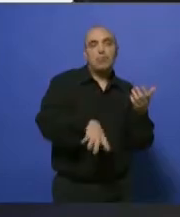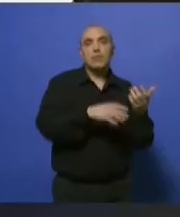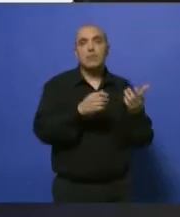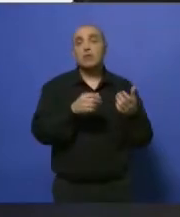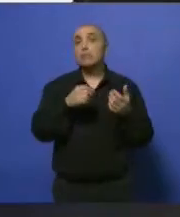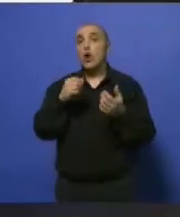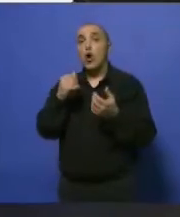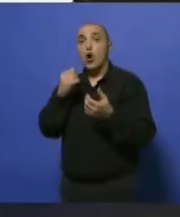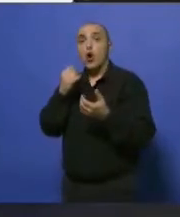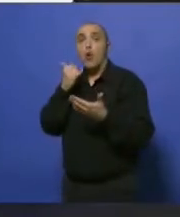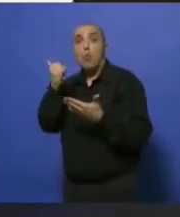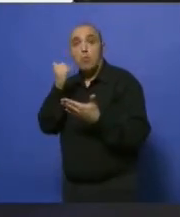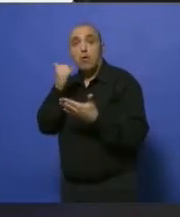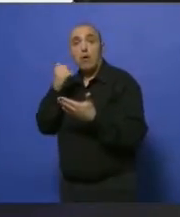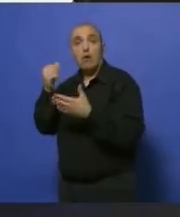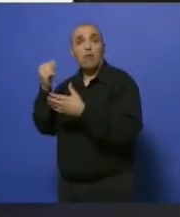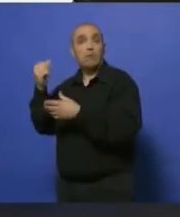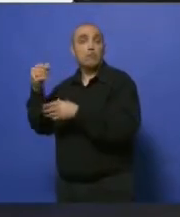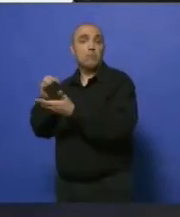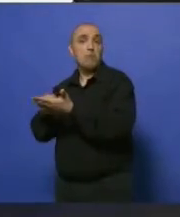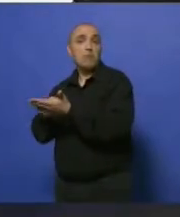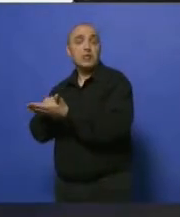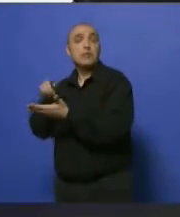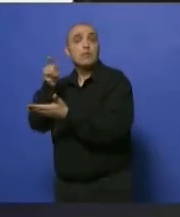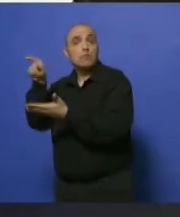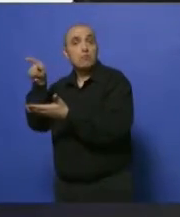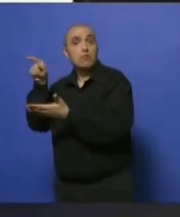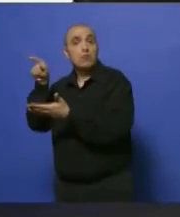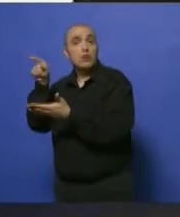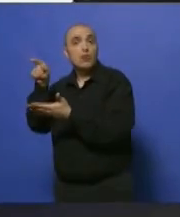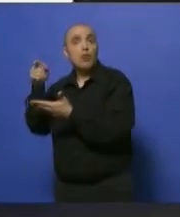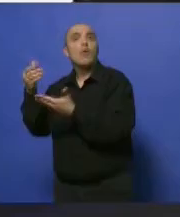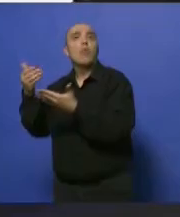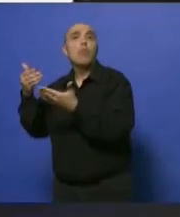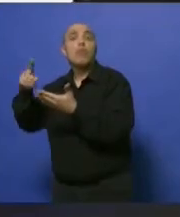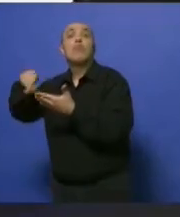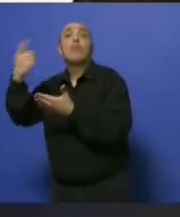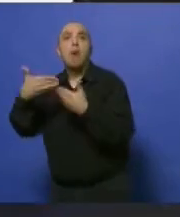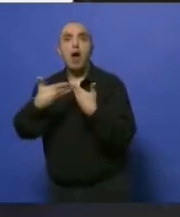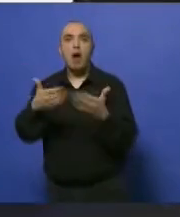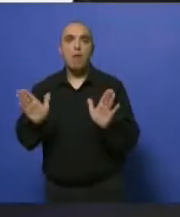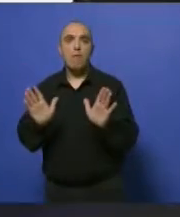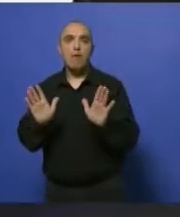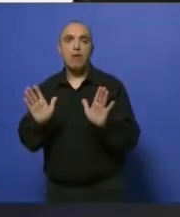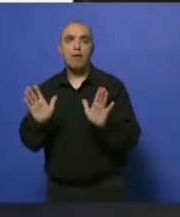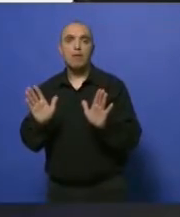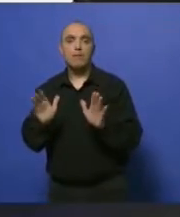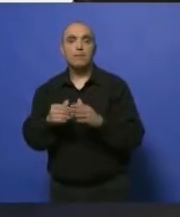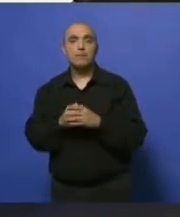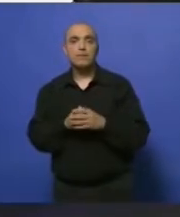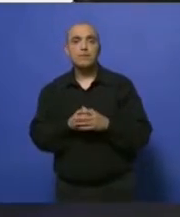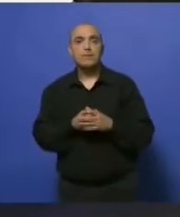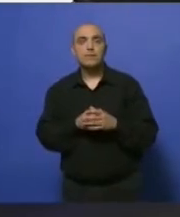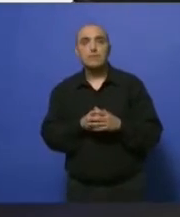sea cual sea, y la empresa y el ENACOM lo vuelven a habilitar. Sí, sí. Son cuestión de horas nada más. Y como lo pueden bloquear, que va a pasar